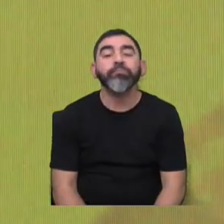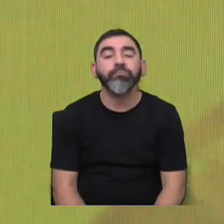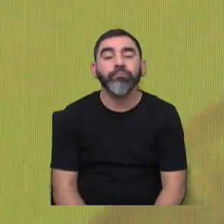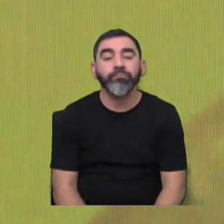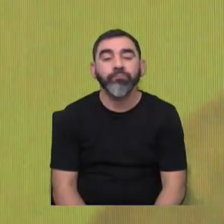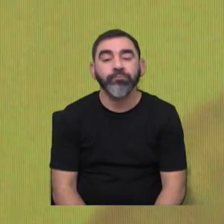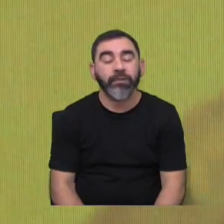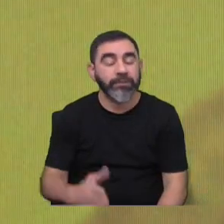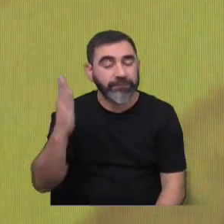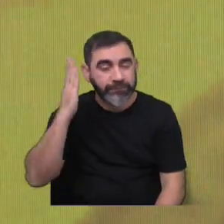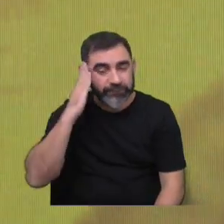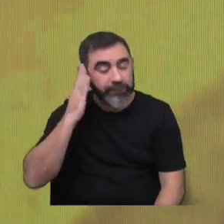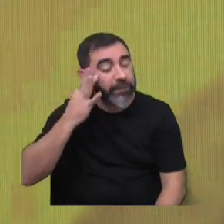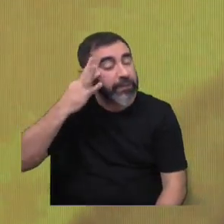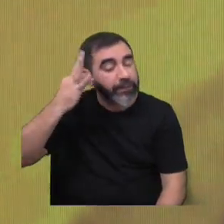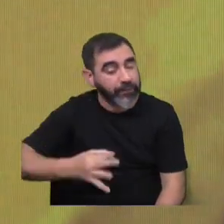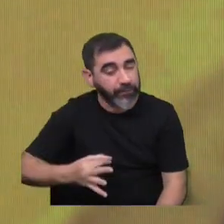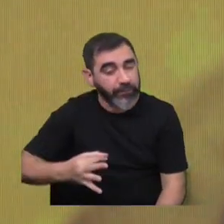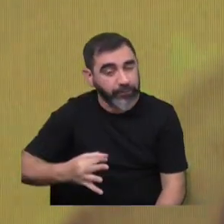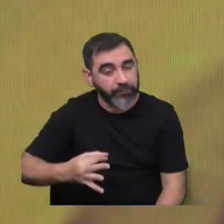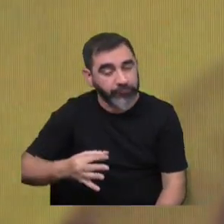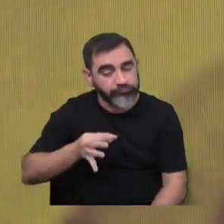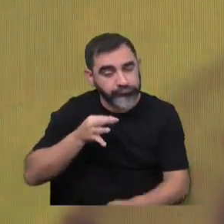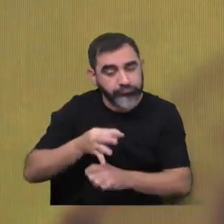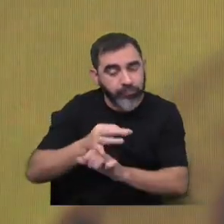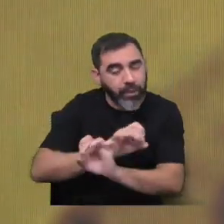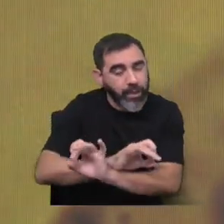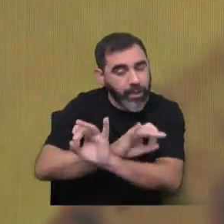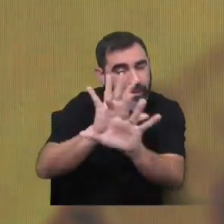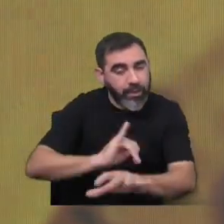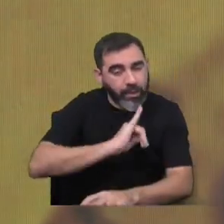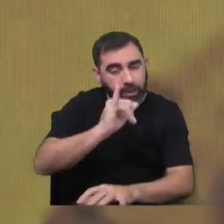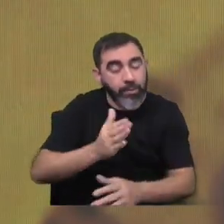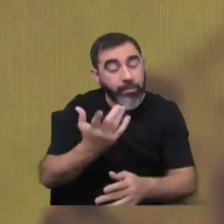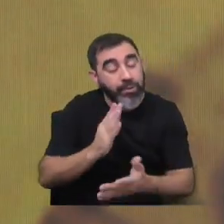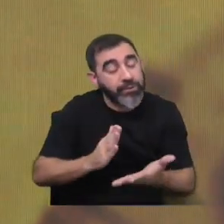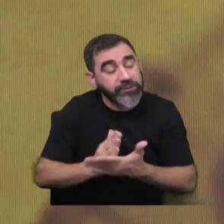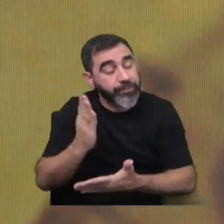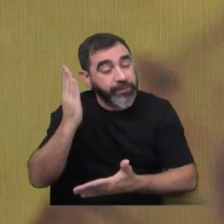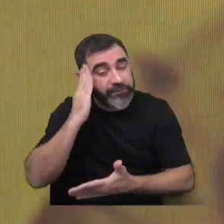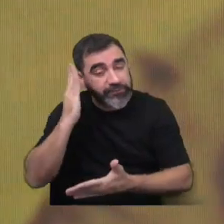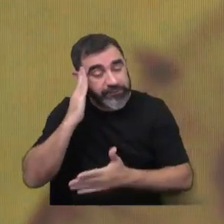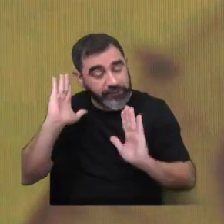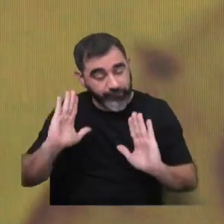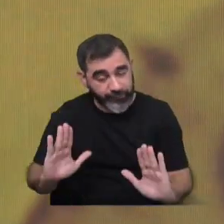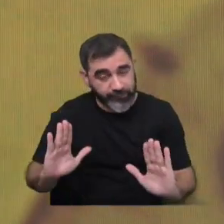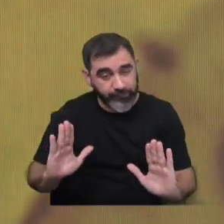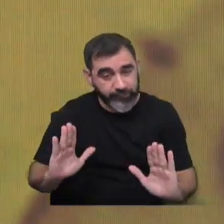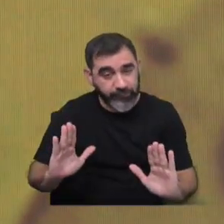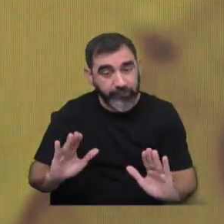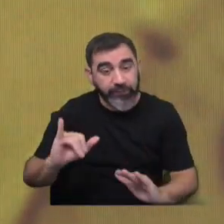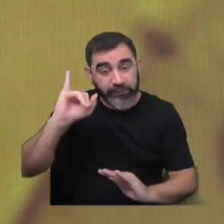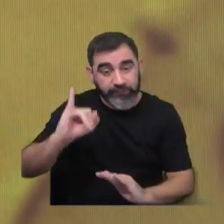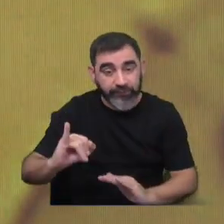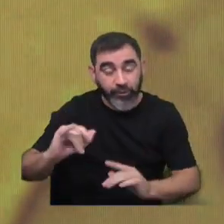Bueno, ya sabe, creo que fue muy instructivo todo este informe, pero siempre tener presente, no está de más repetirlo, que si